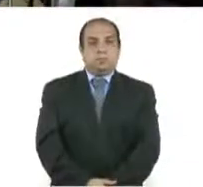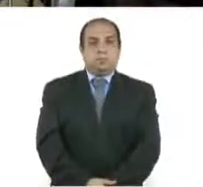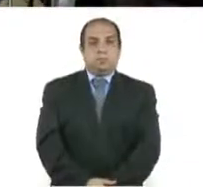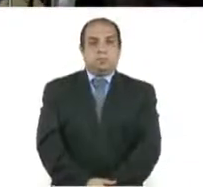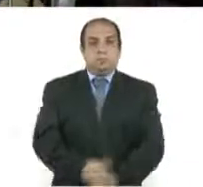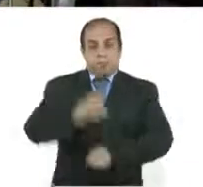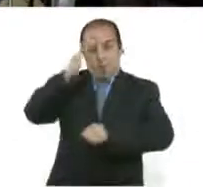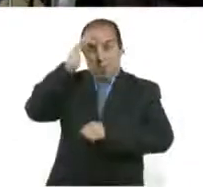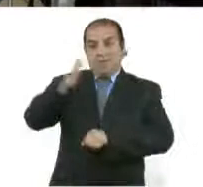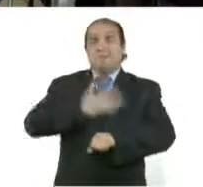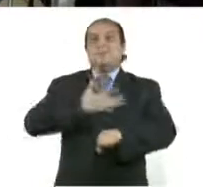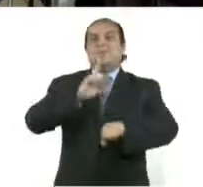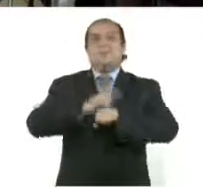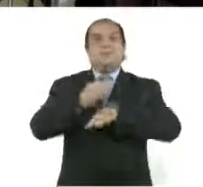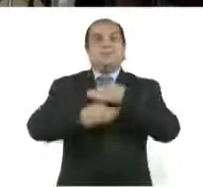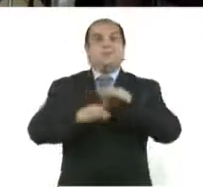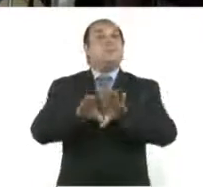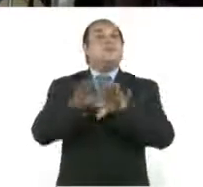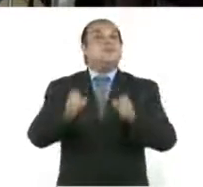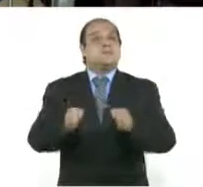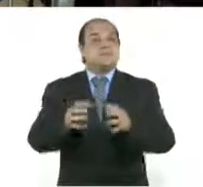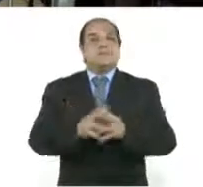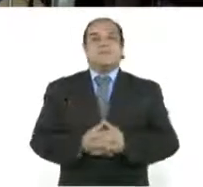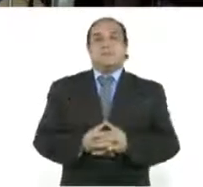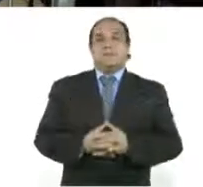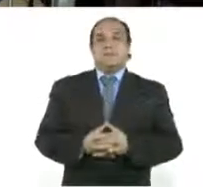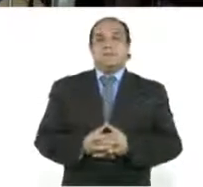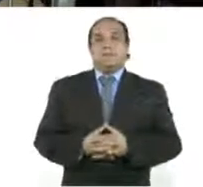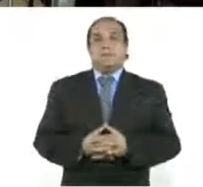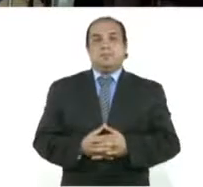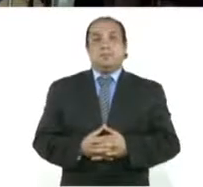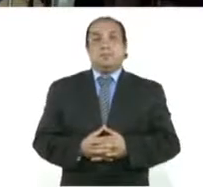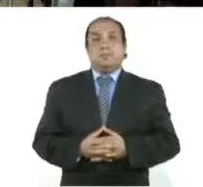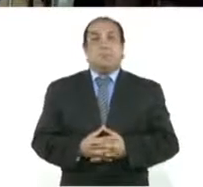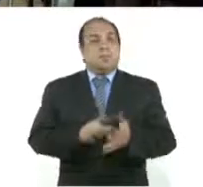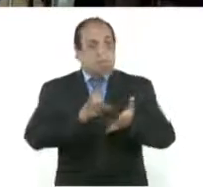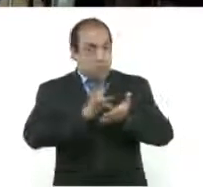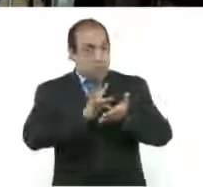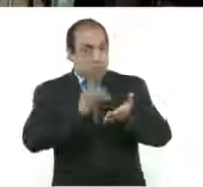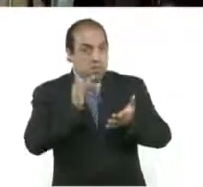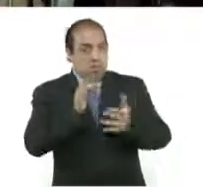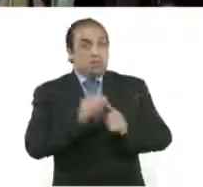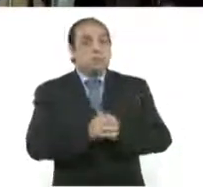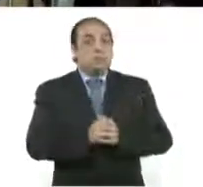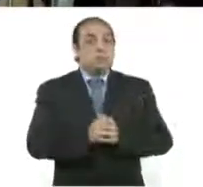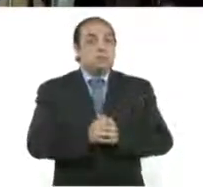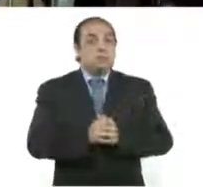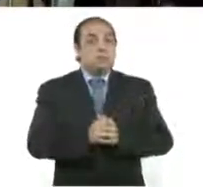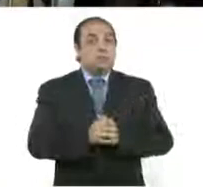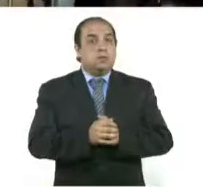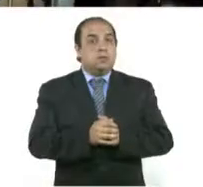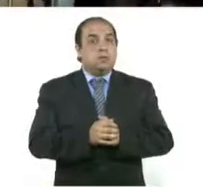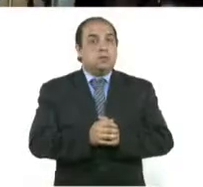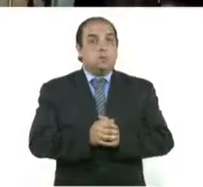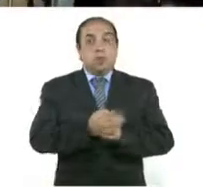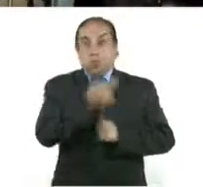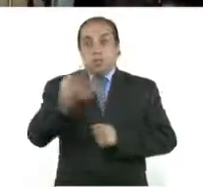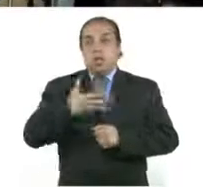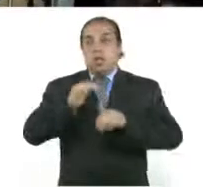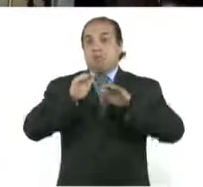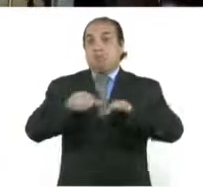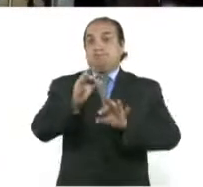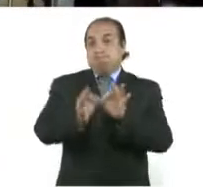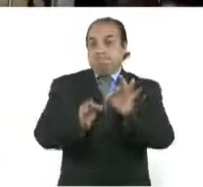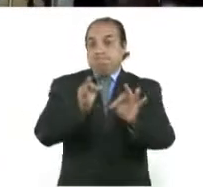¿Qué tal? Buenos días, ¿cómo están? Muchas gracias por estar hoy muy puntuales en su registro. Agradezco